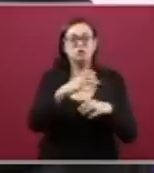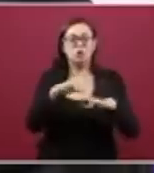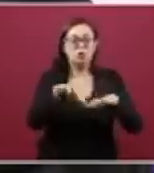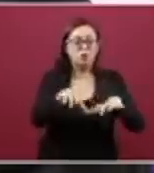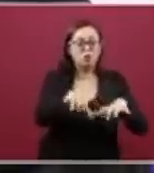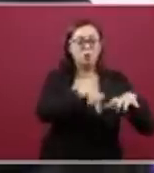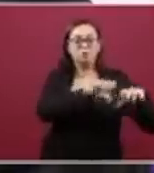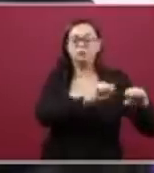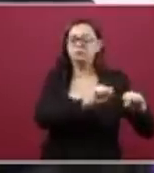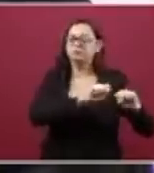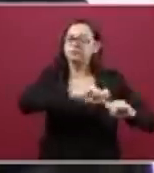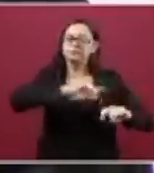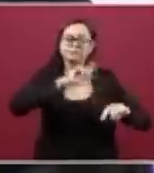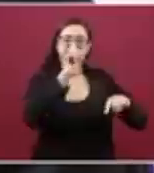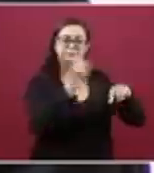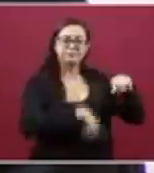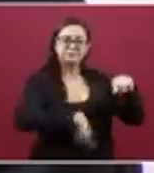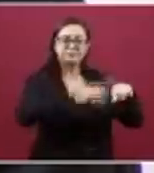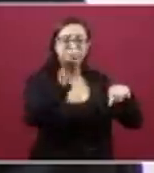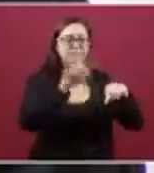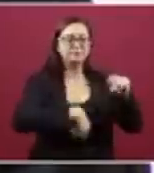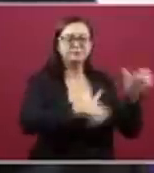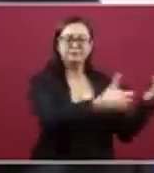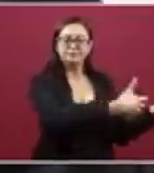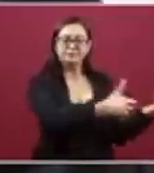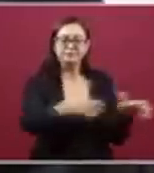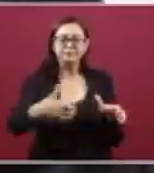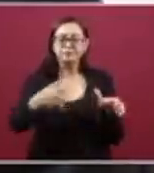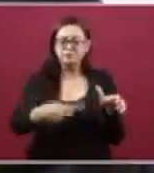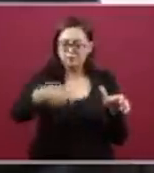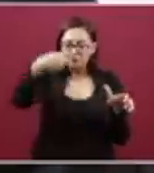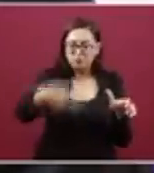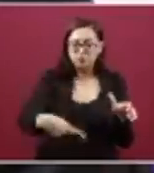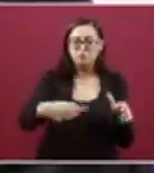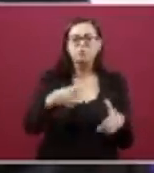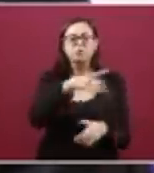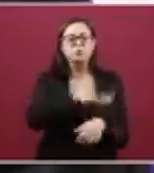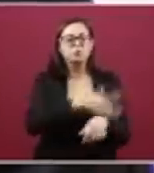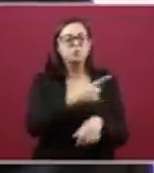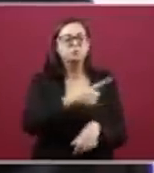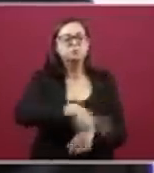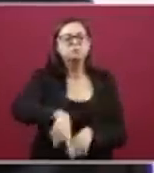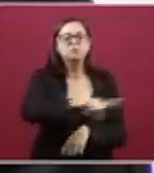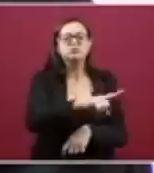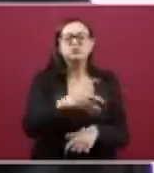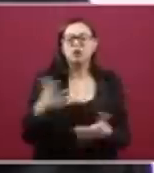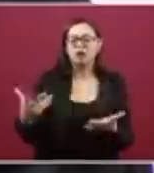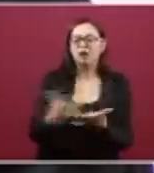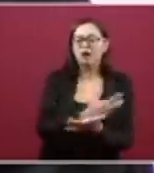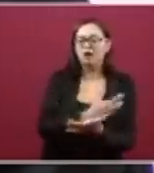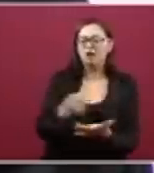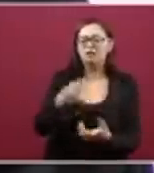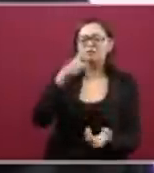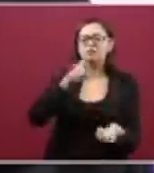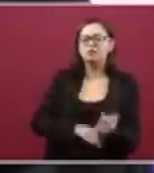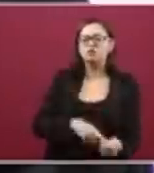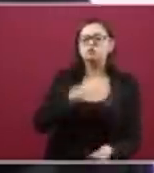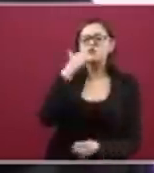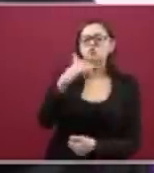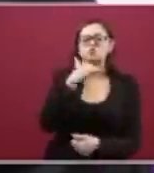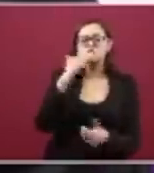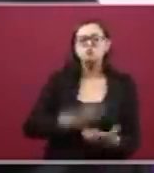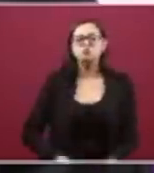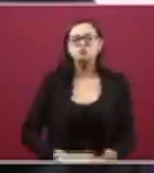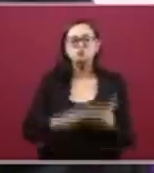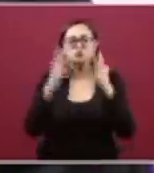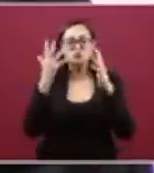de bienes que son producto de la corrupción y de la violencia,